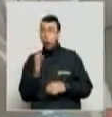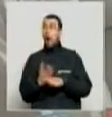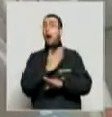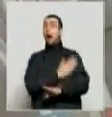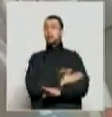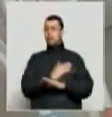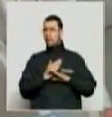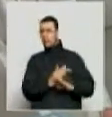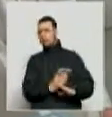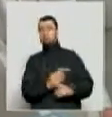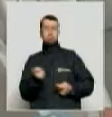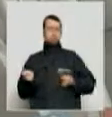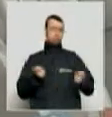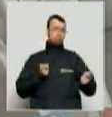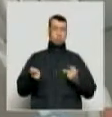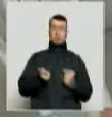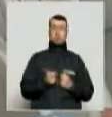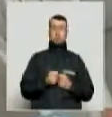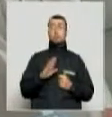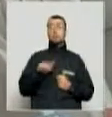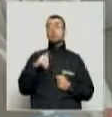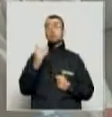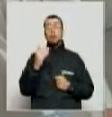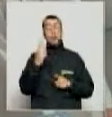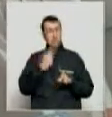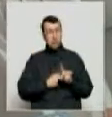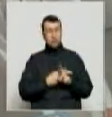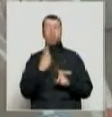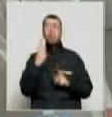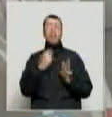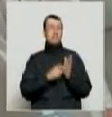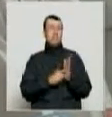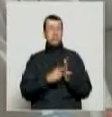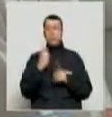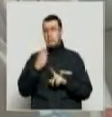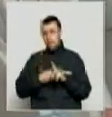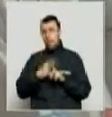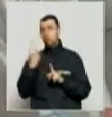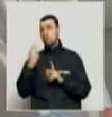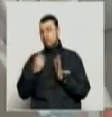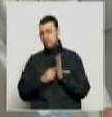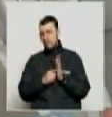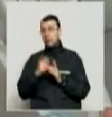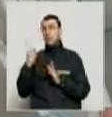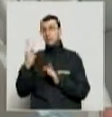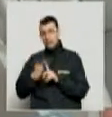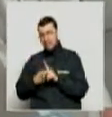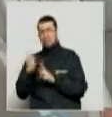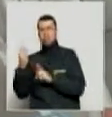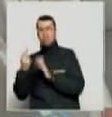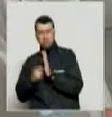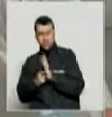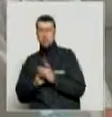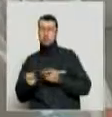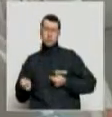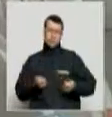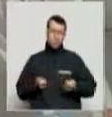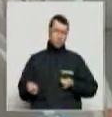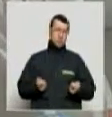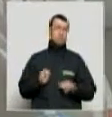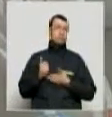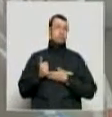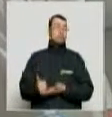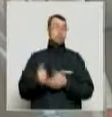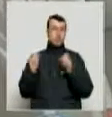tal, y luego el paciente puede venir una vez o 2 veces al mes para hacerse un ajuste o simplemente un reforzamiento de ese tipo de